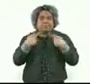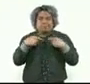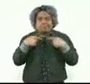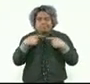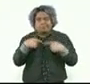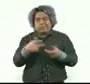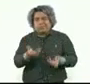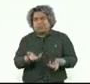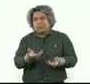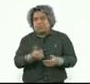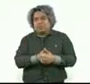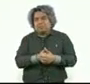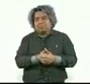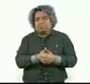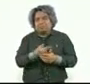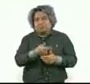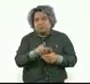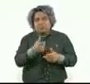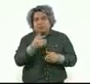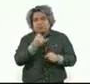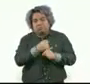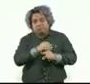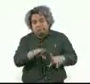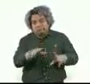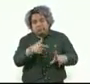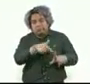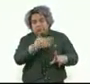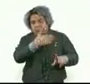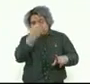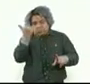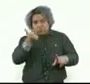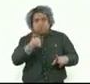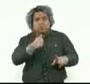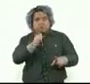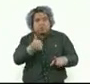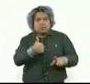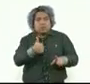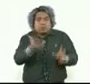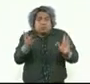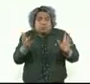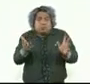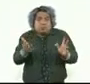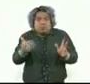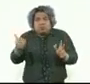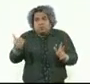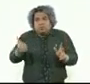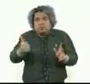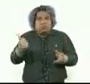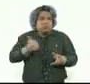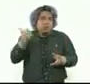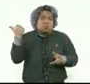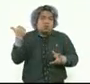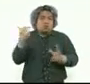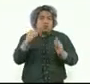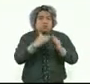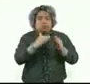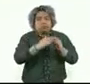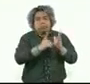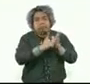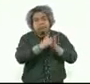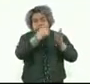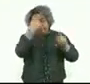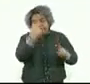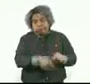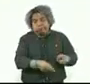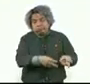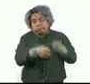personas pues que no tienen información les despojan de su hogar, y